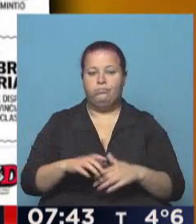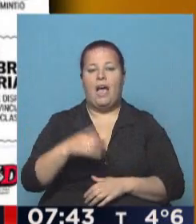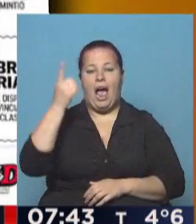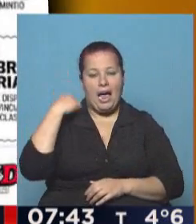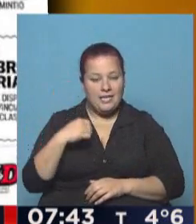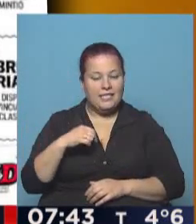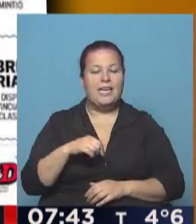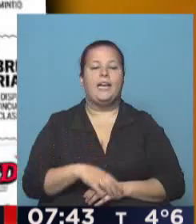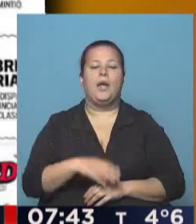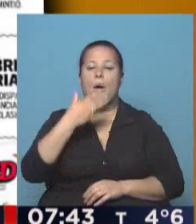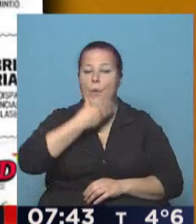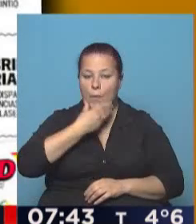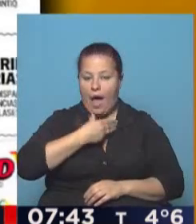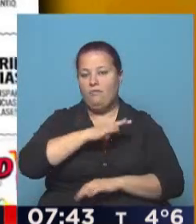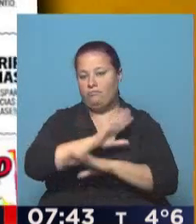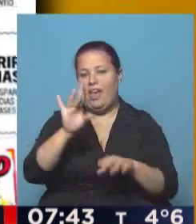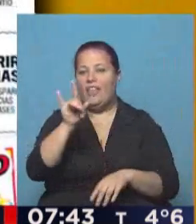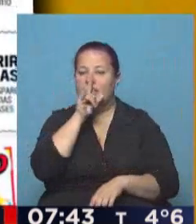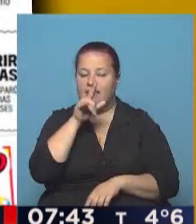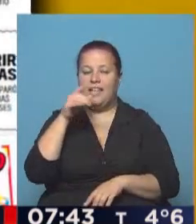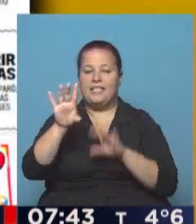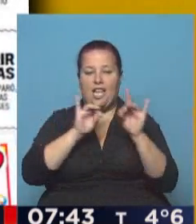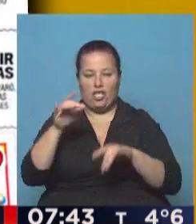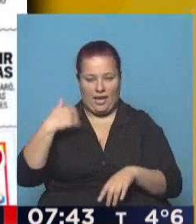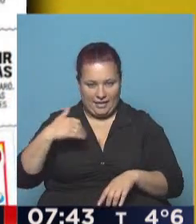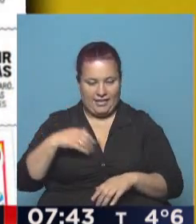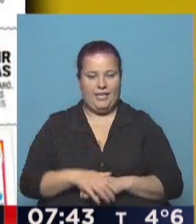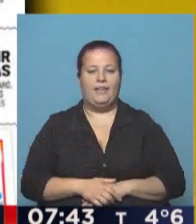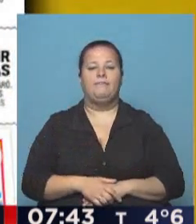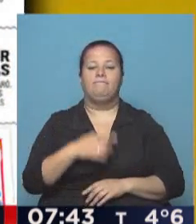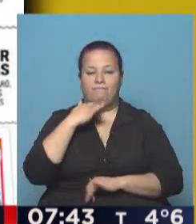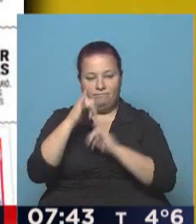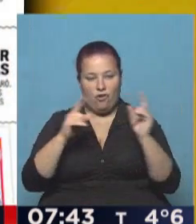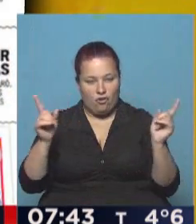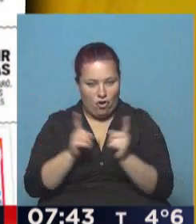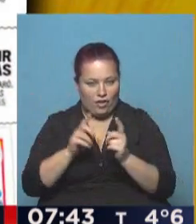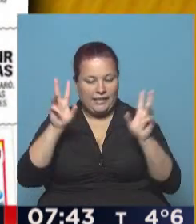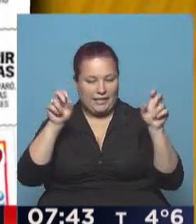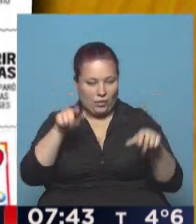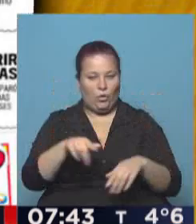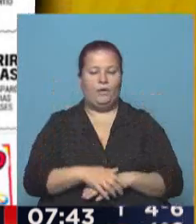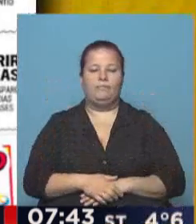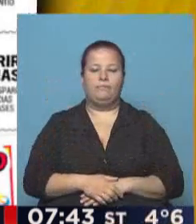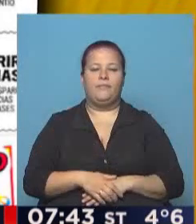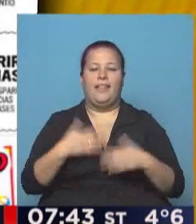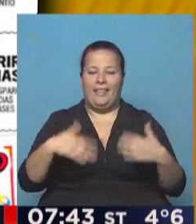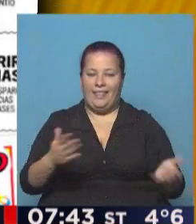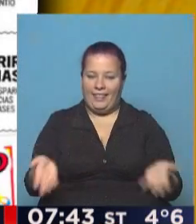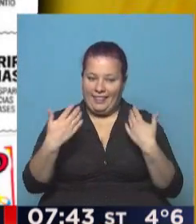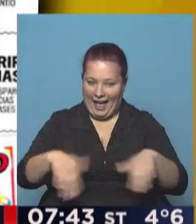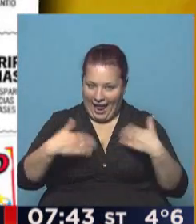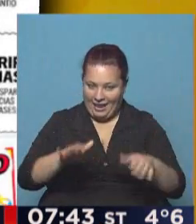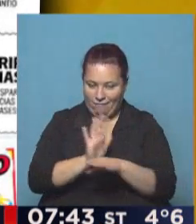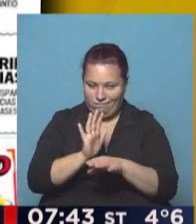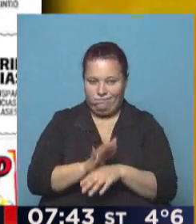ayer que el Patón Bauza será el técnico de nuestra Selección Nacional. Y así lo resume con este título el diario Crónica. Metele pata,